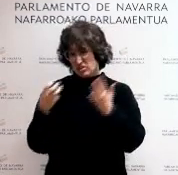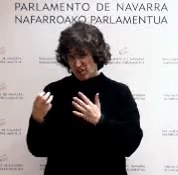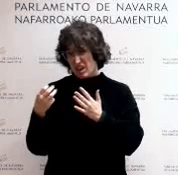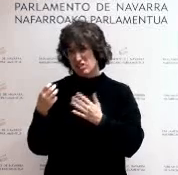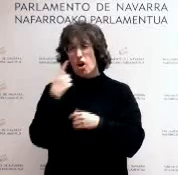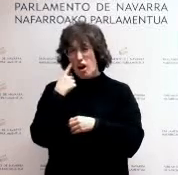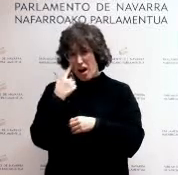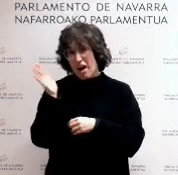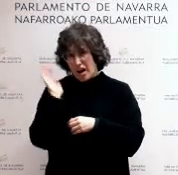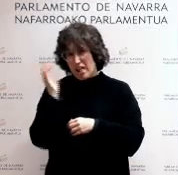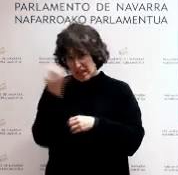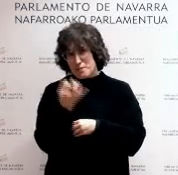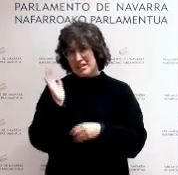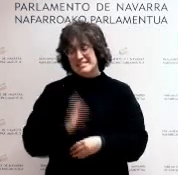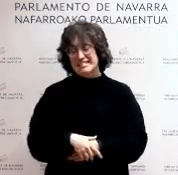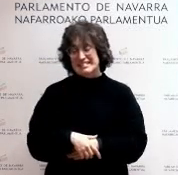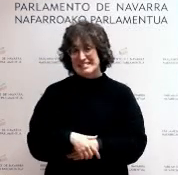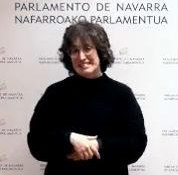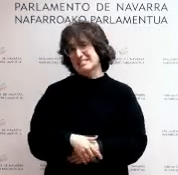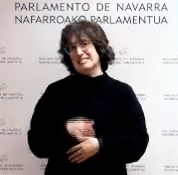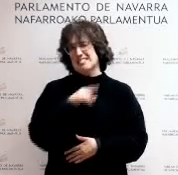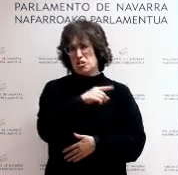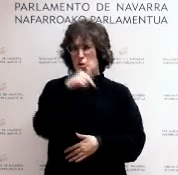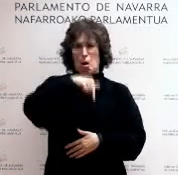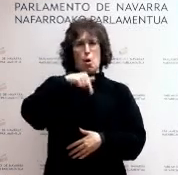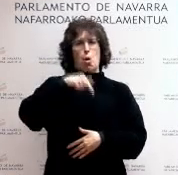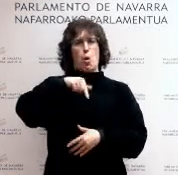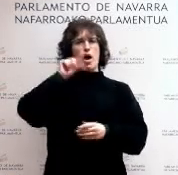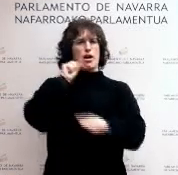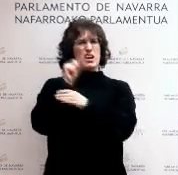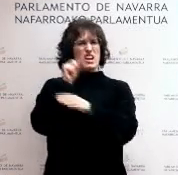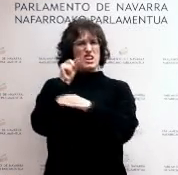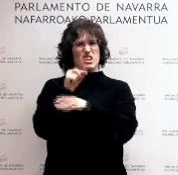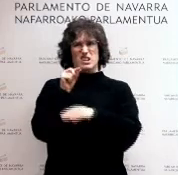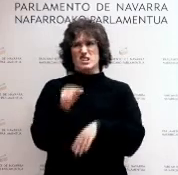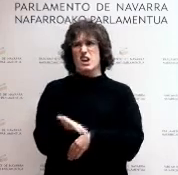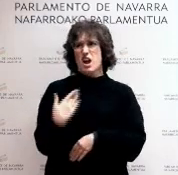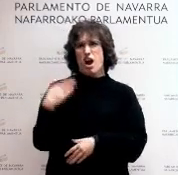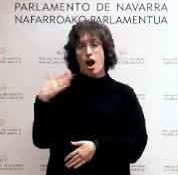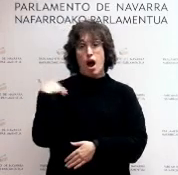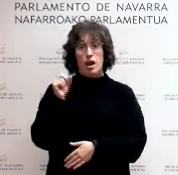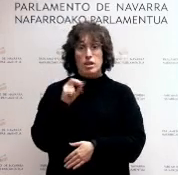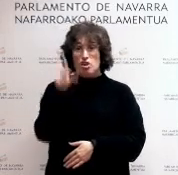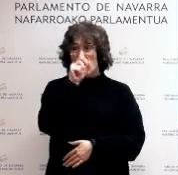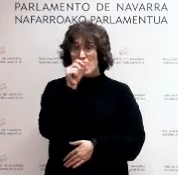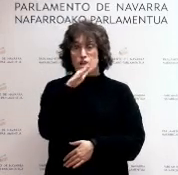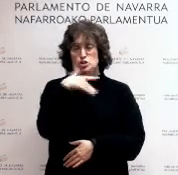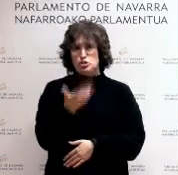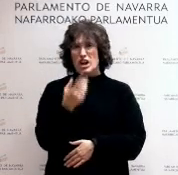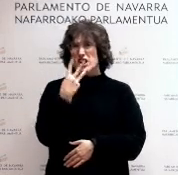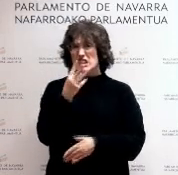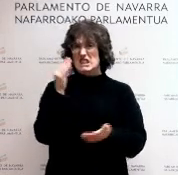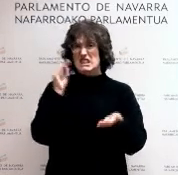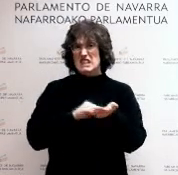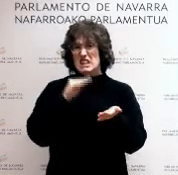salir aquí a pecho descubierto a criticar a la oposición de hace 12 años cuando se le ha triplicado o